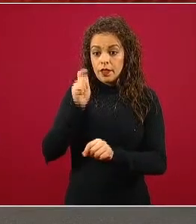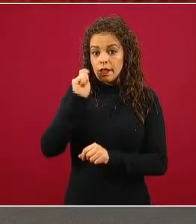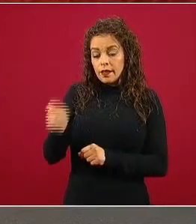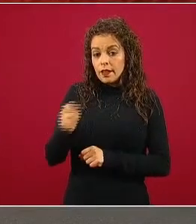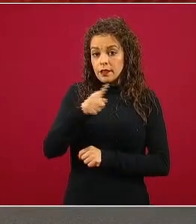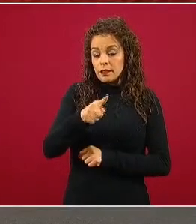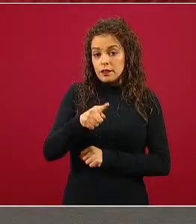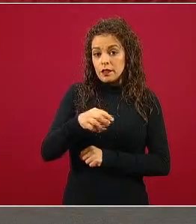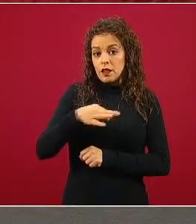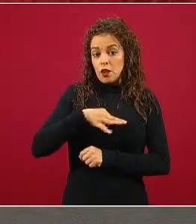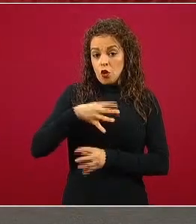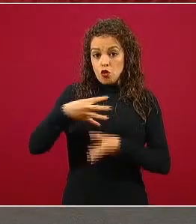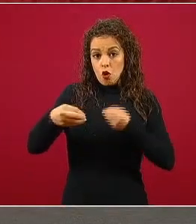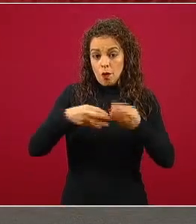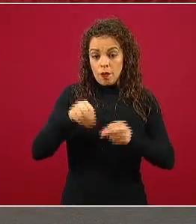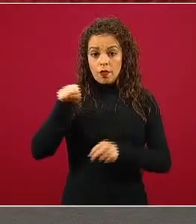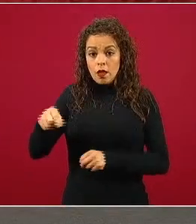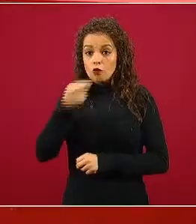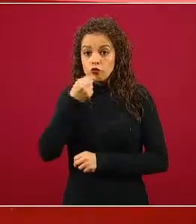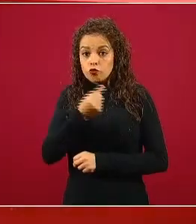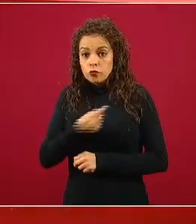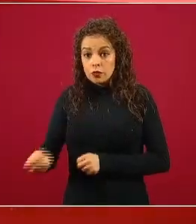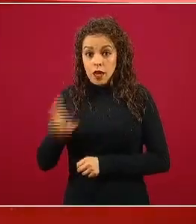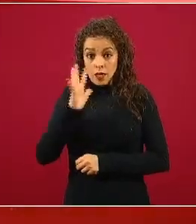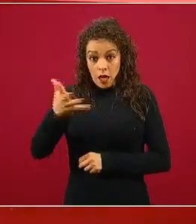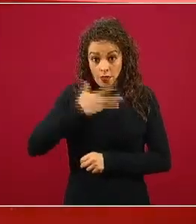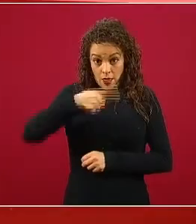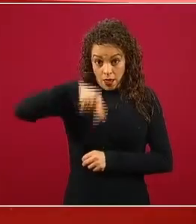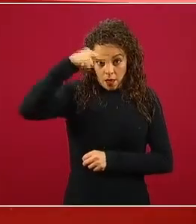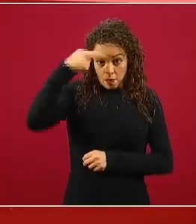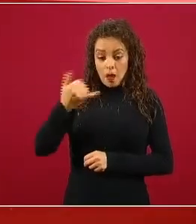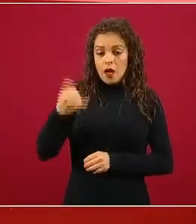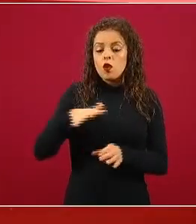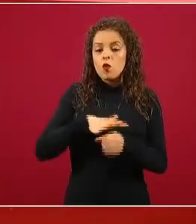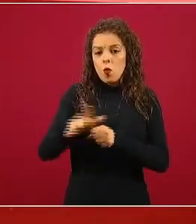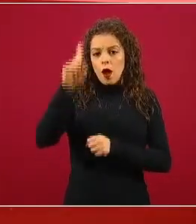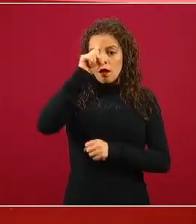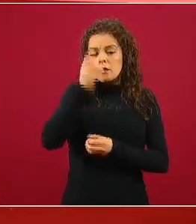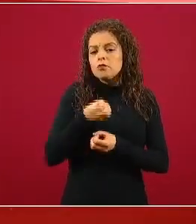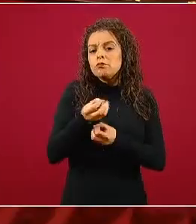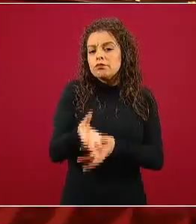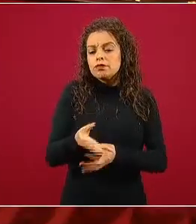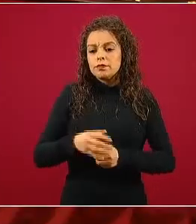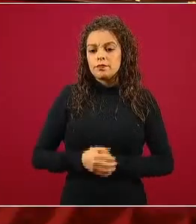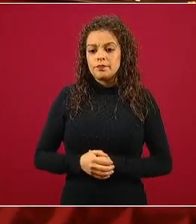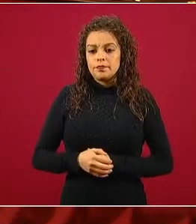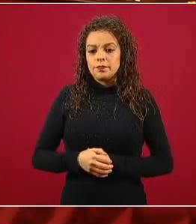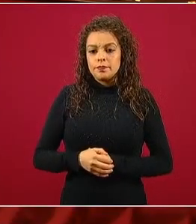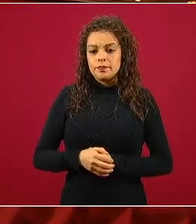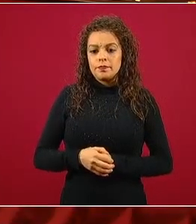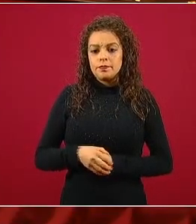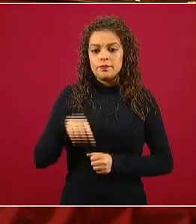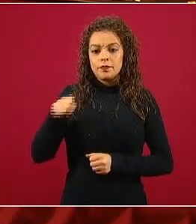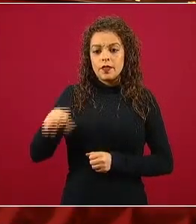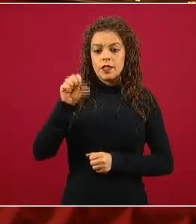si existe algún caso en México y qué recomendaciones daría. Muchas gracias. Este síndrome es el síndrome de